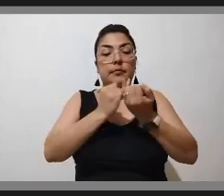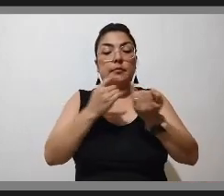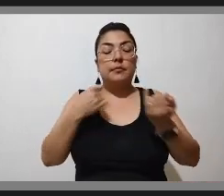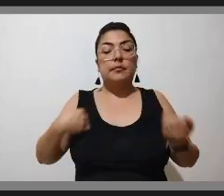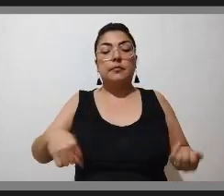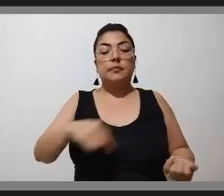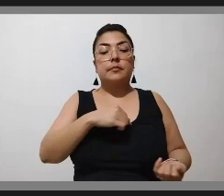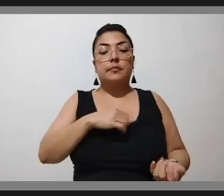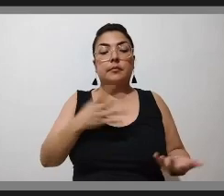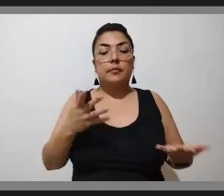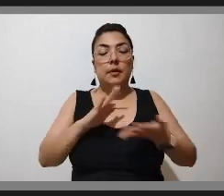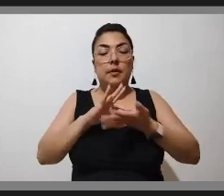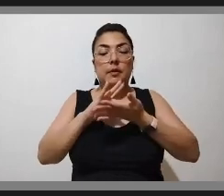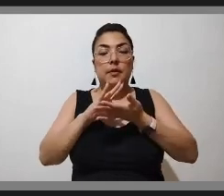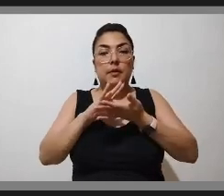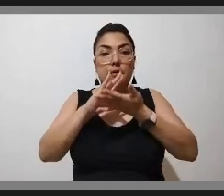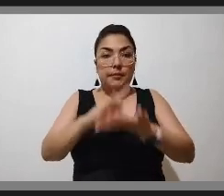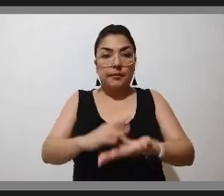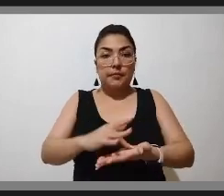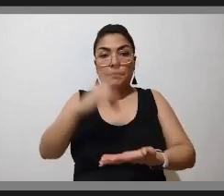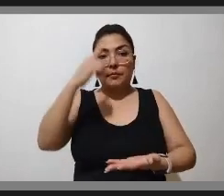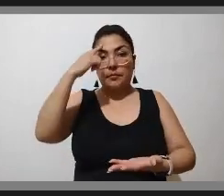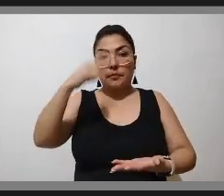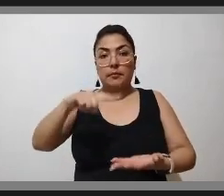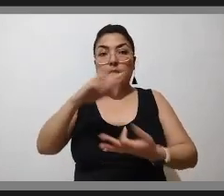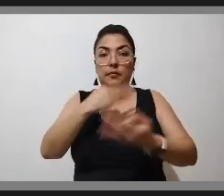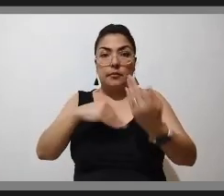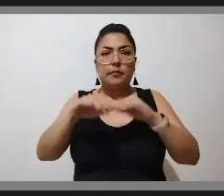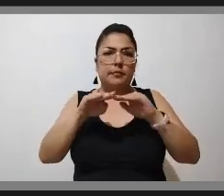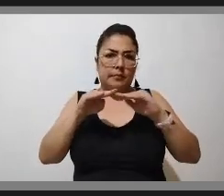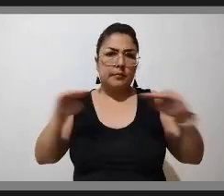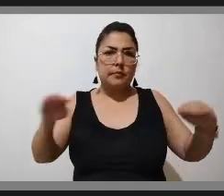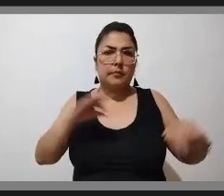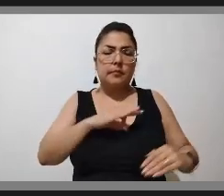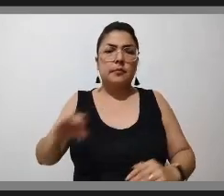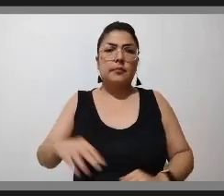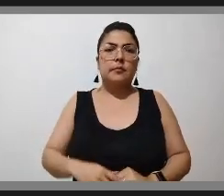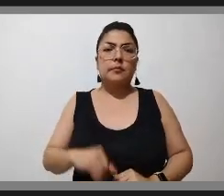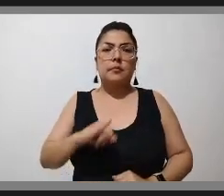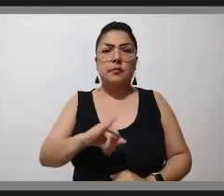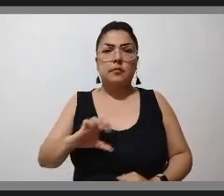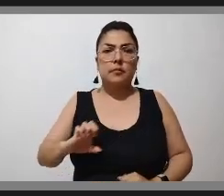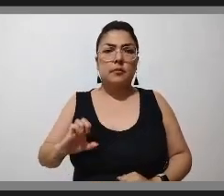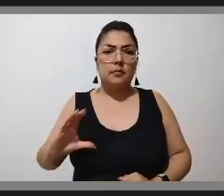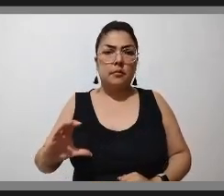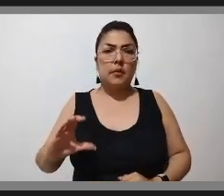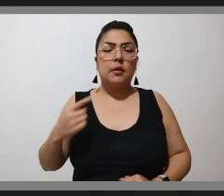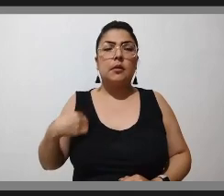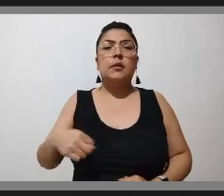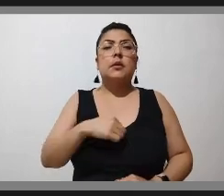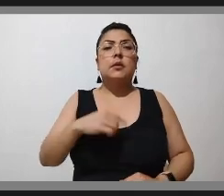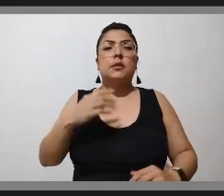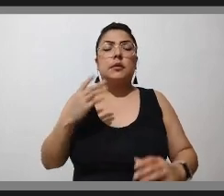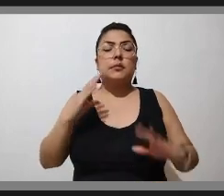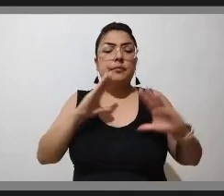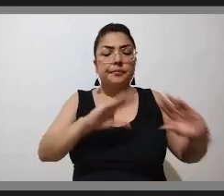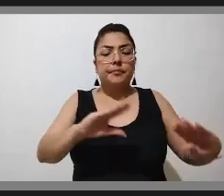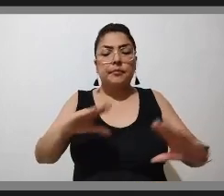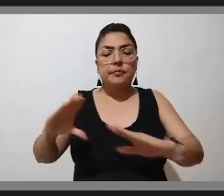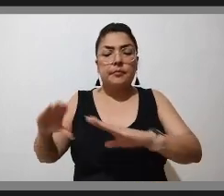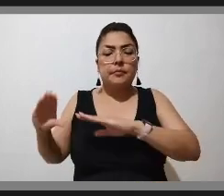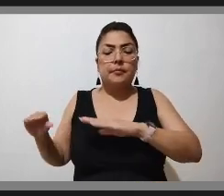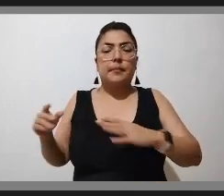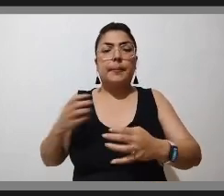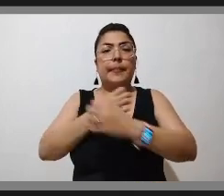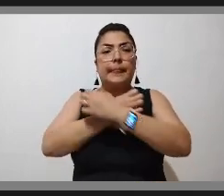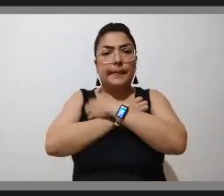contexto adecuado para que esto se pueda desenvolver. Como instituto hemos estado haciendo eso, además de seguir inculcando en el lado de la